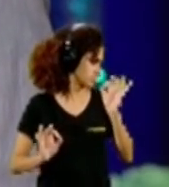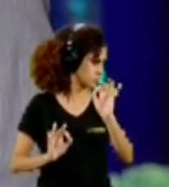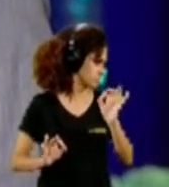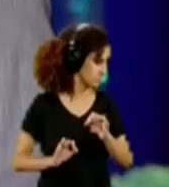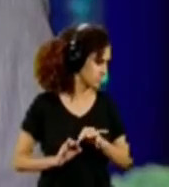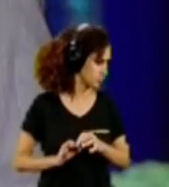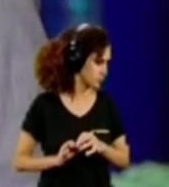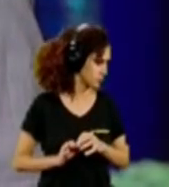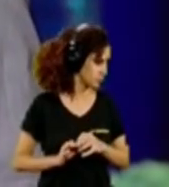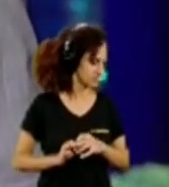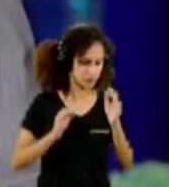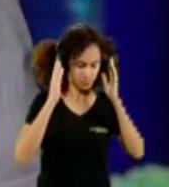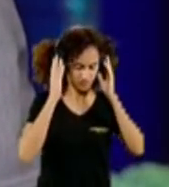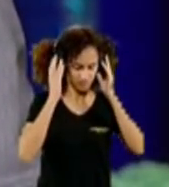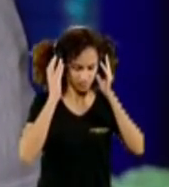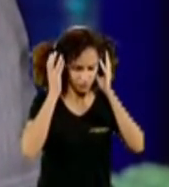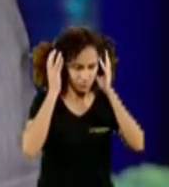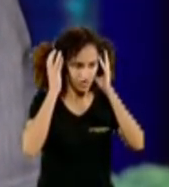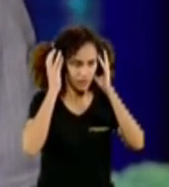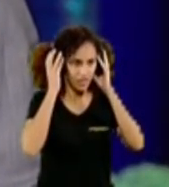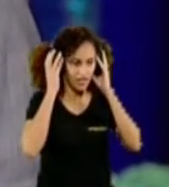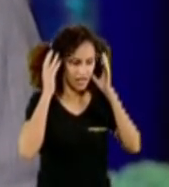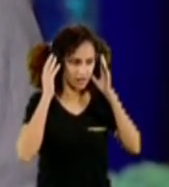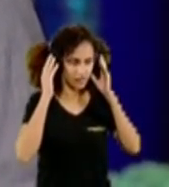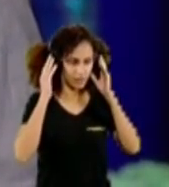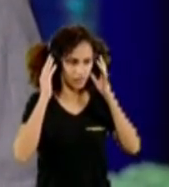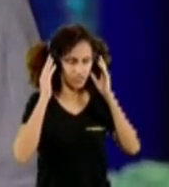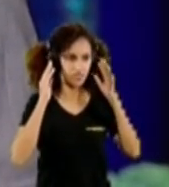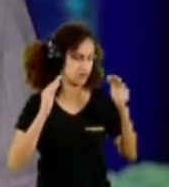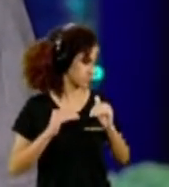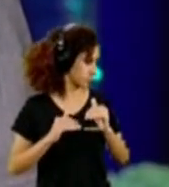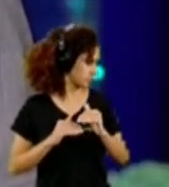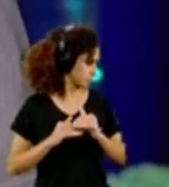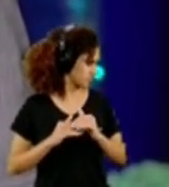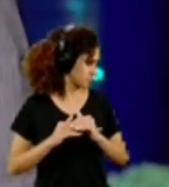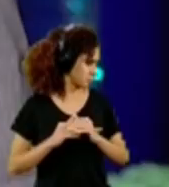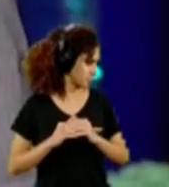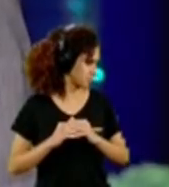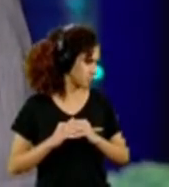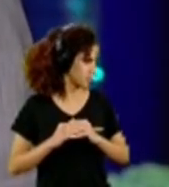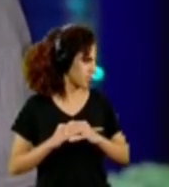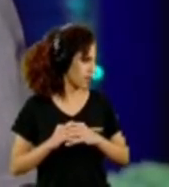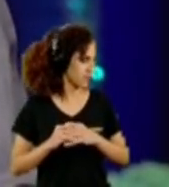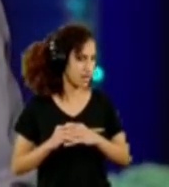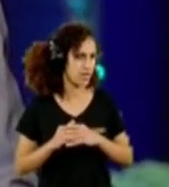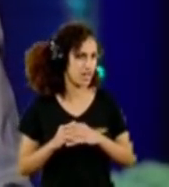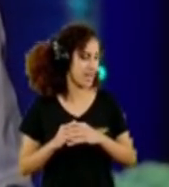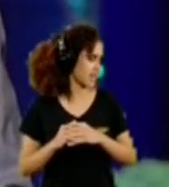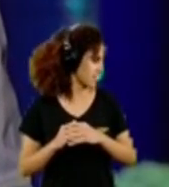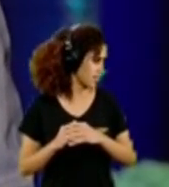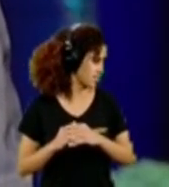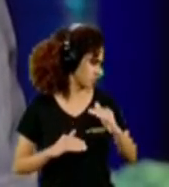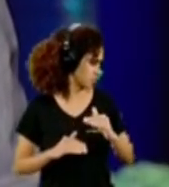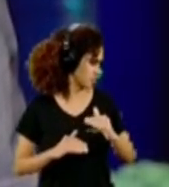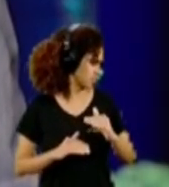un potajito cargado de gofio, mi viejita me lo preparó. Pues se va a montar una enraladera con mi afición en Santa Catalina. Que vengas de